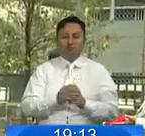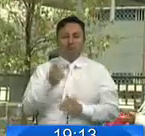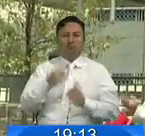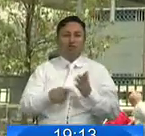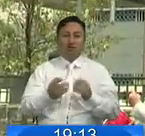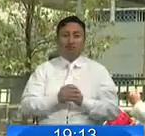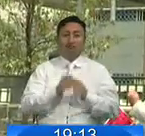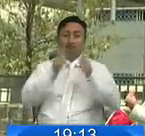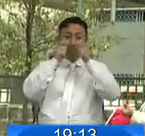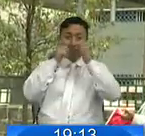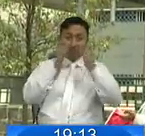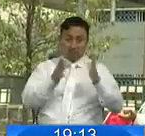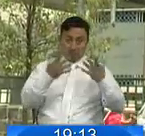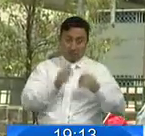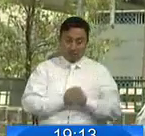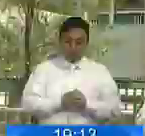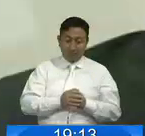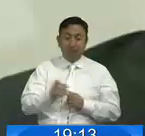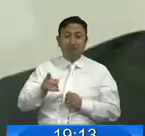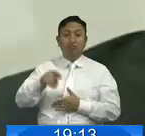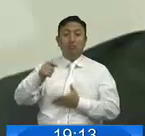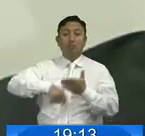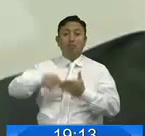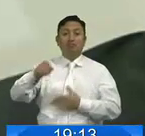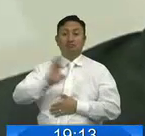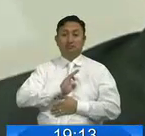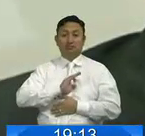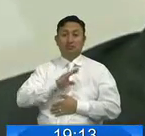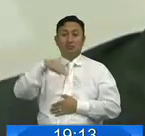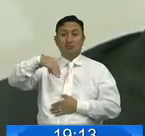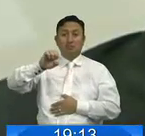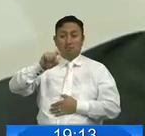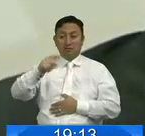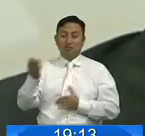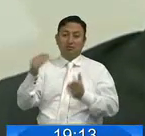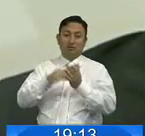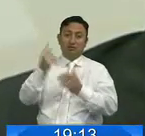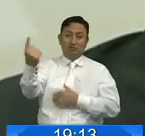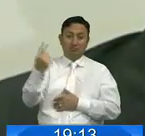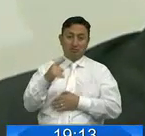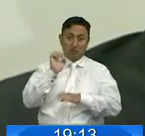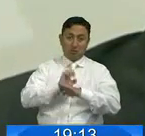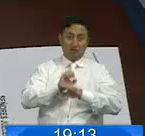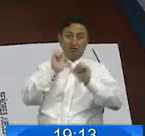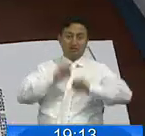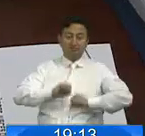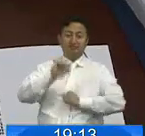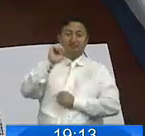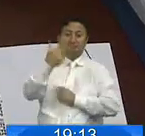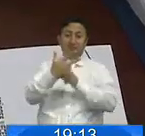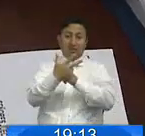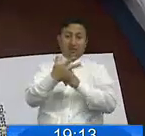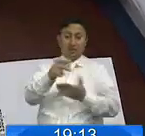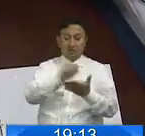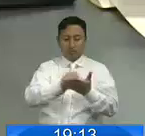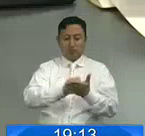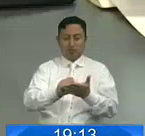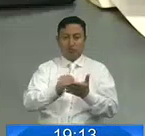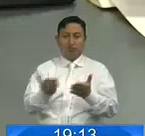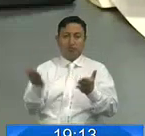ultima detalles para concretar el contrato con el perito Roberto Mesa para que regrese al país y reconstruya el llamado tercer